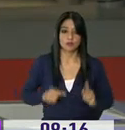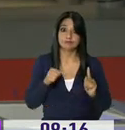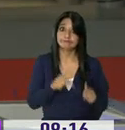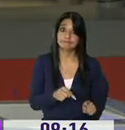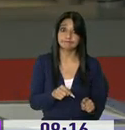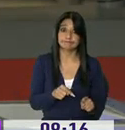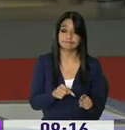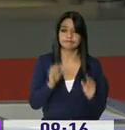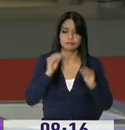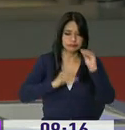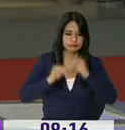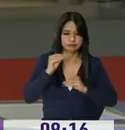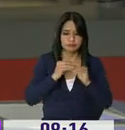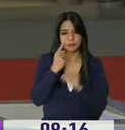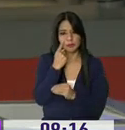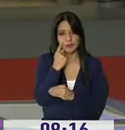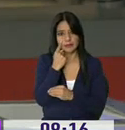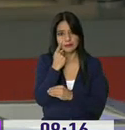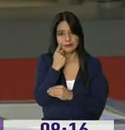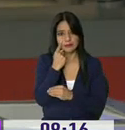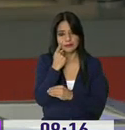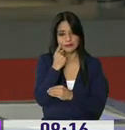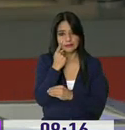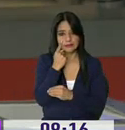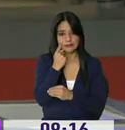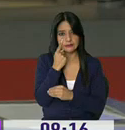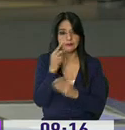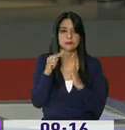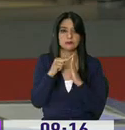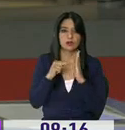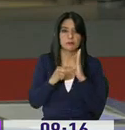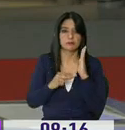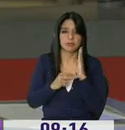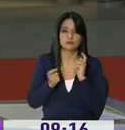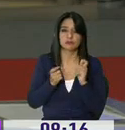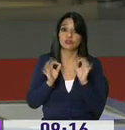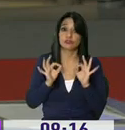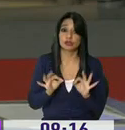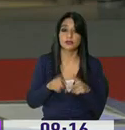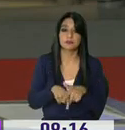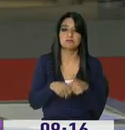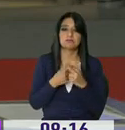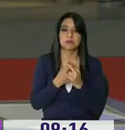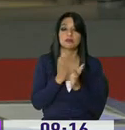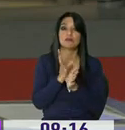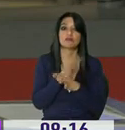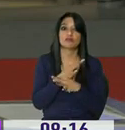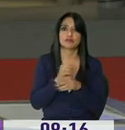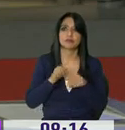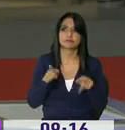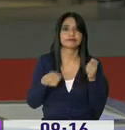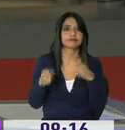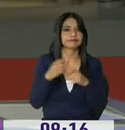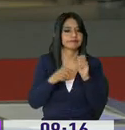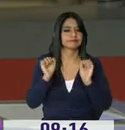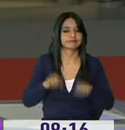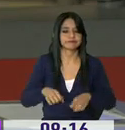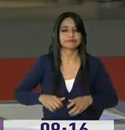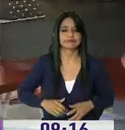está realizado para pruebas para pasar las normas de regulación y así empezar la industrialización.